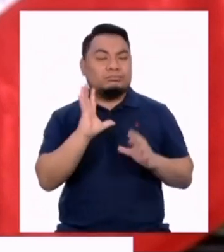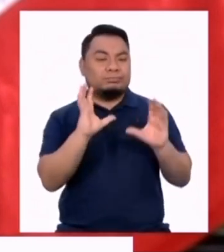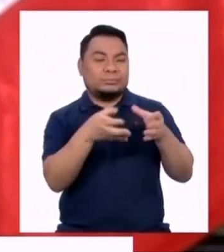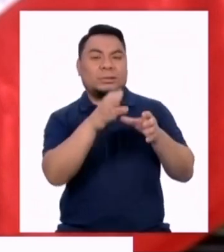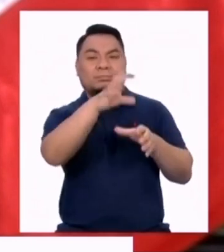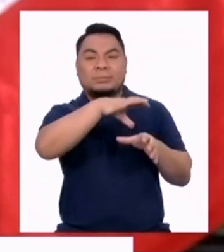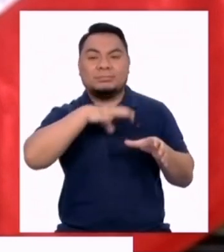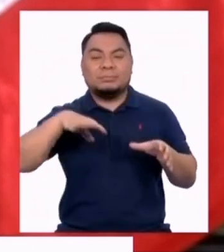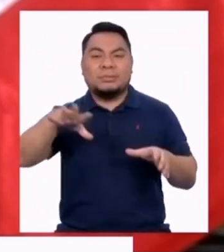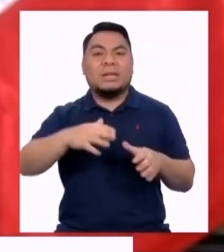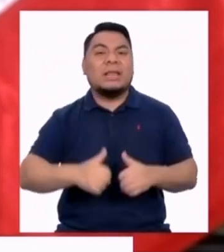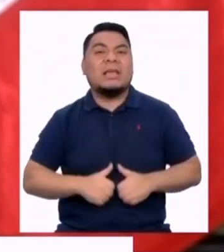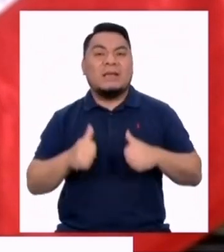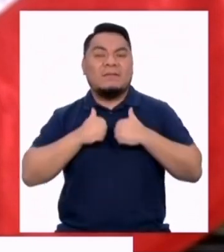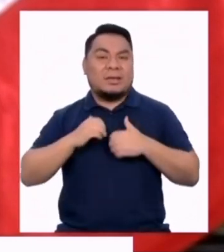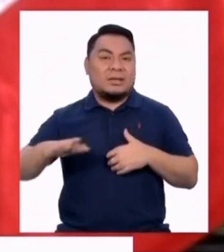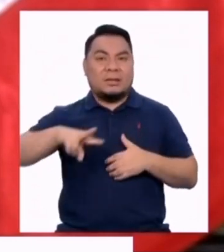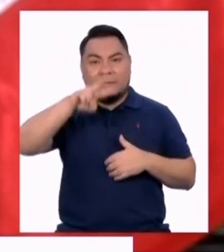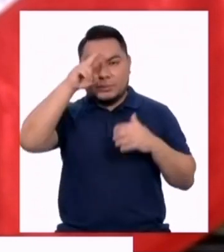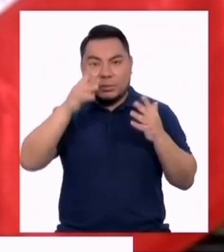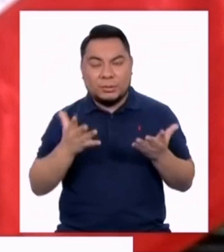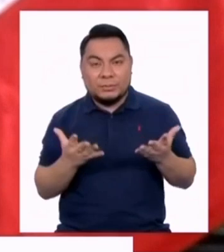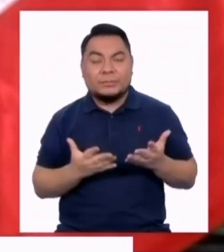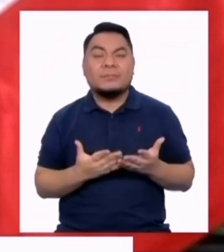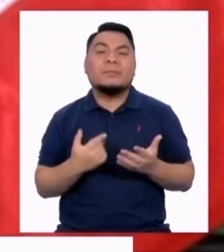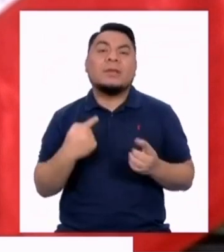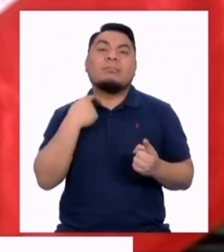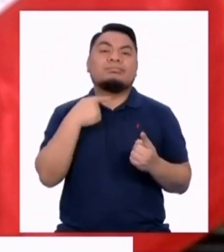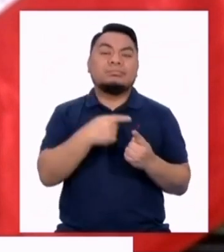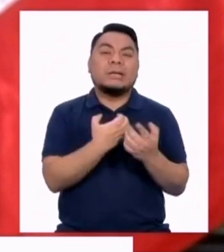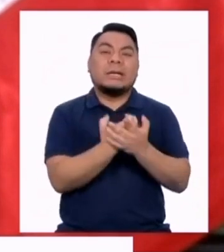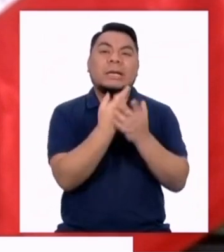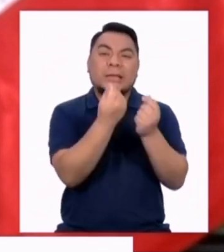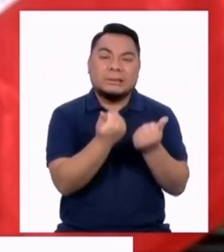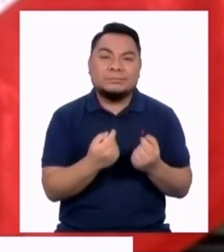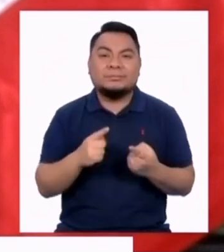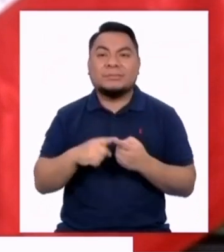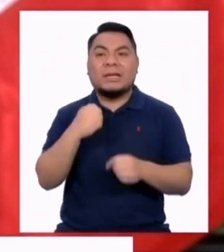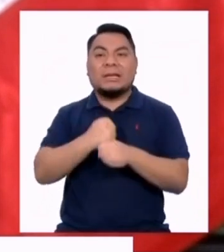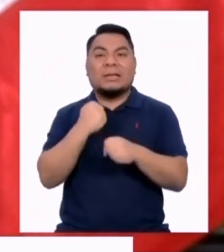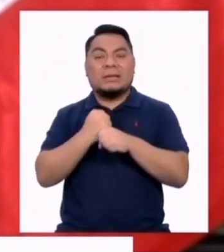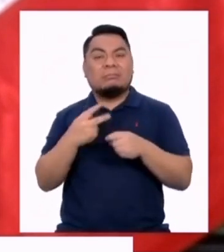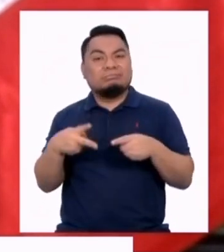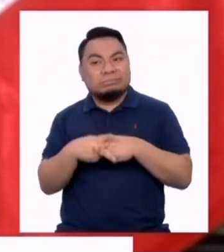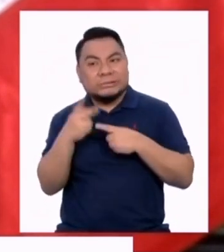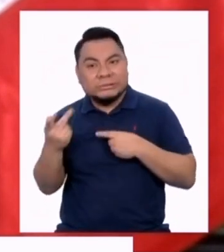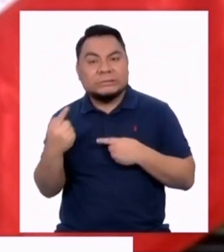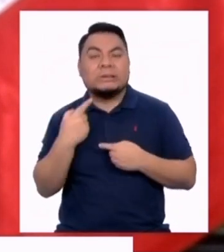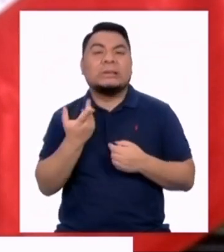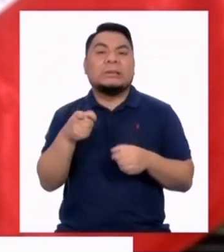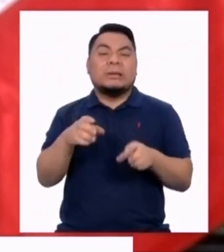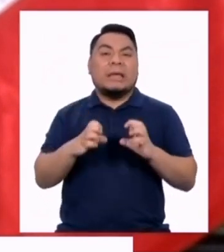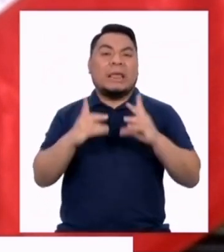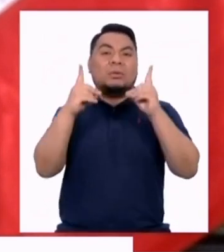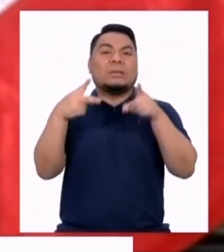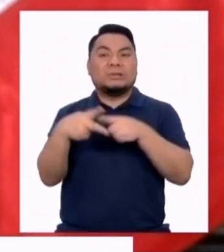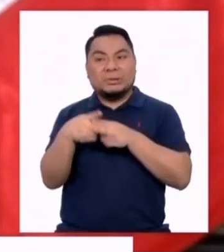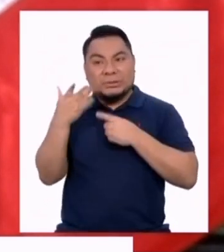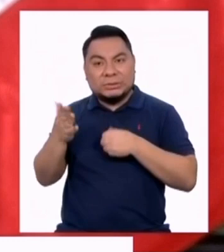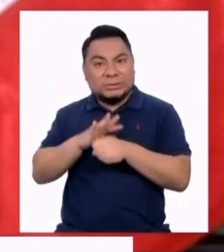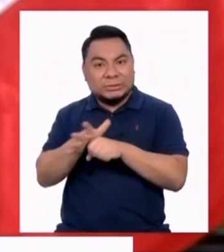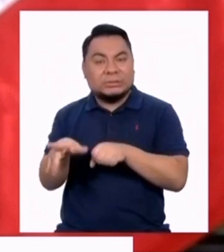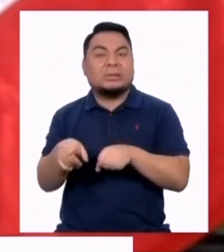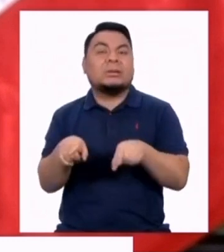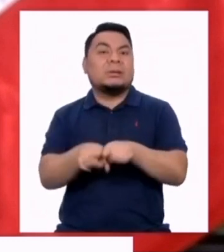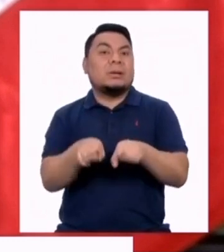el empleo la educación pero sobre todo afecta a los más